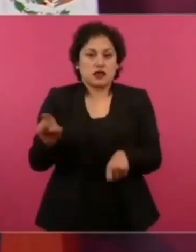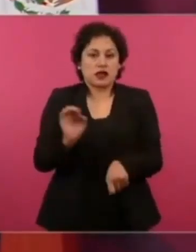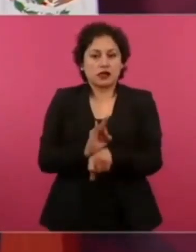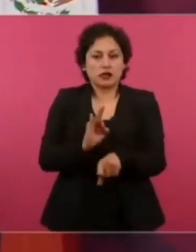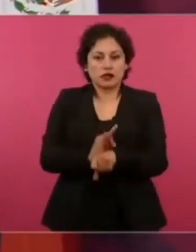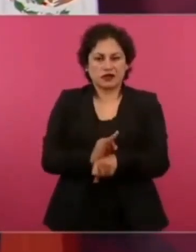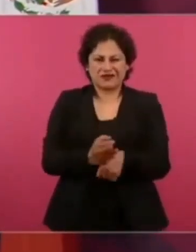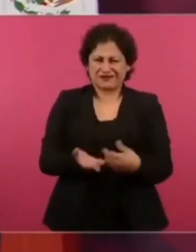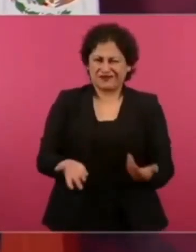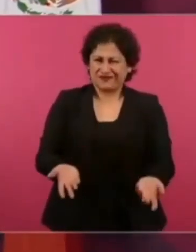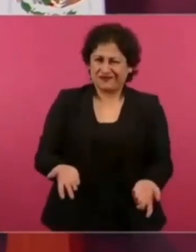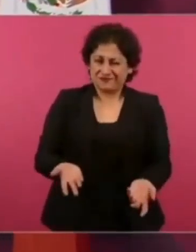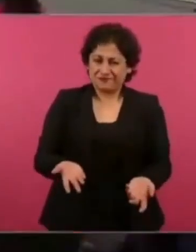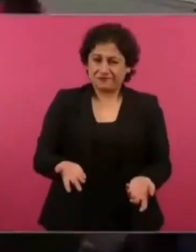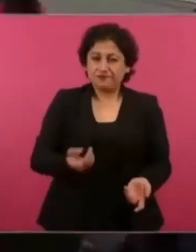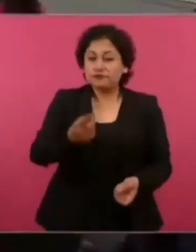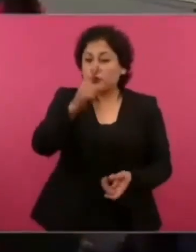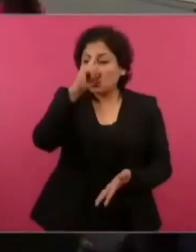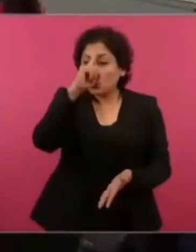Imagínense